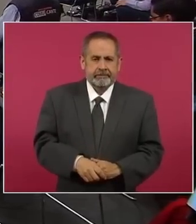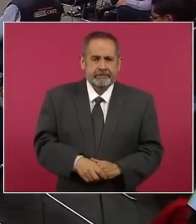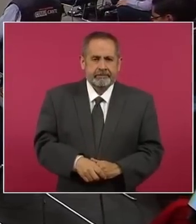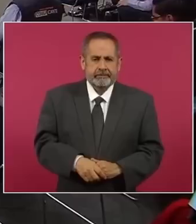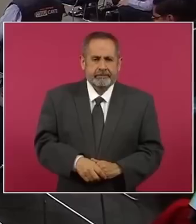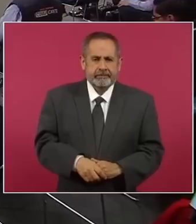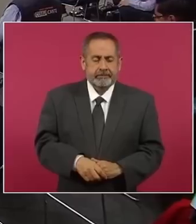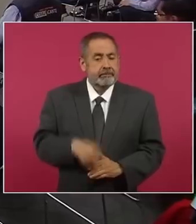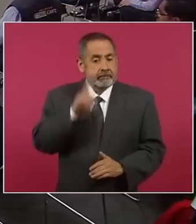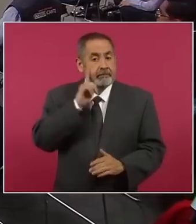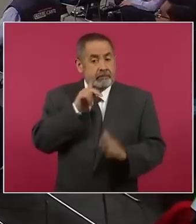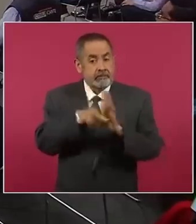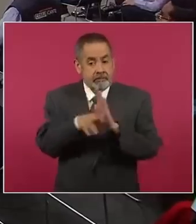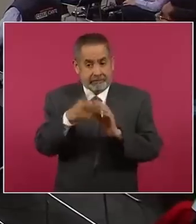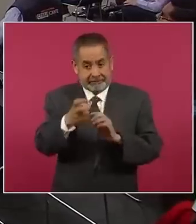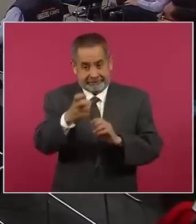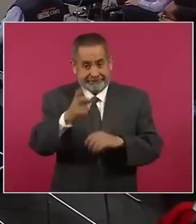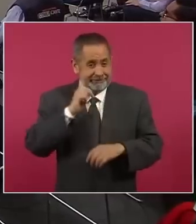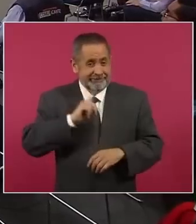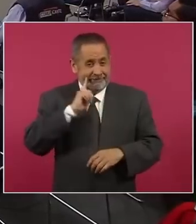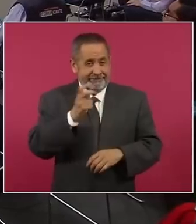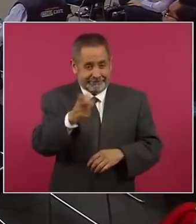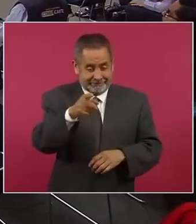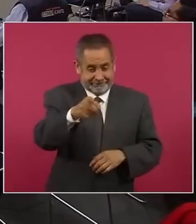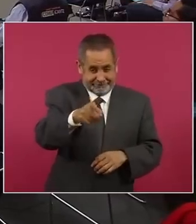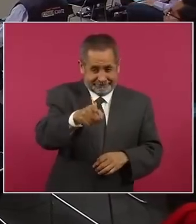Esta es la periodista que vino.